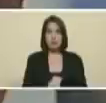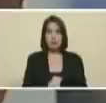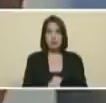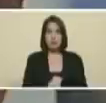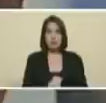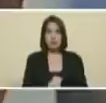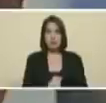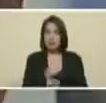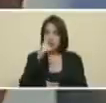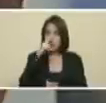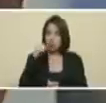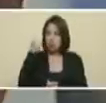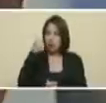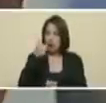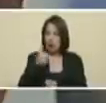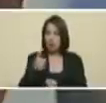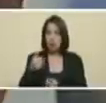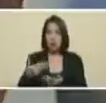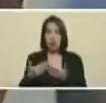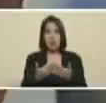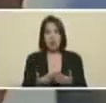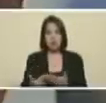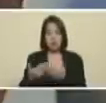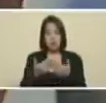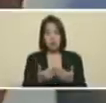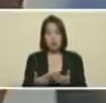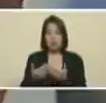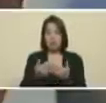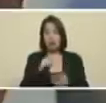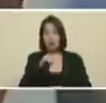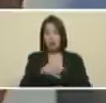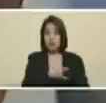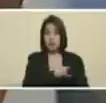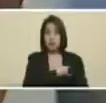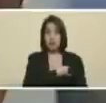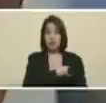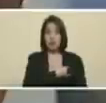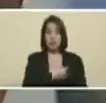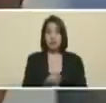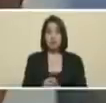desde sus años de estudiante de educación universitaria,